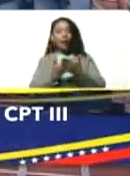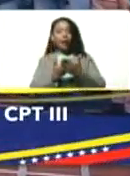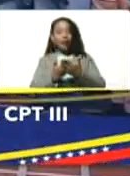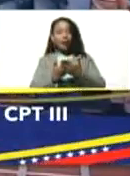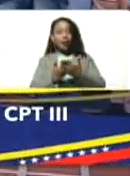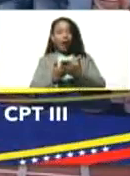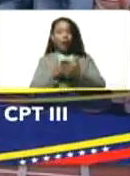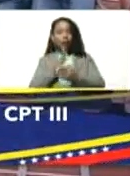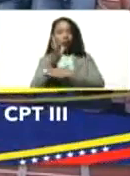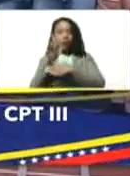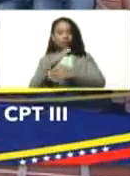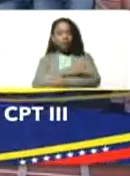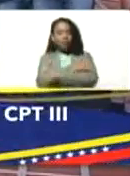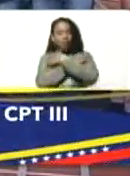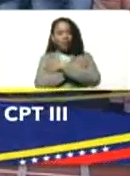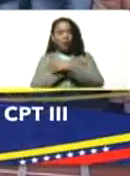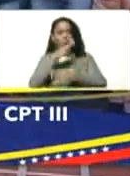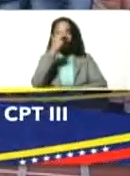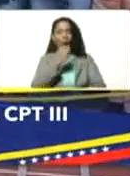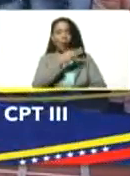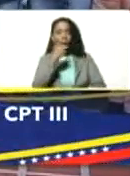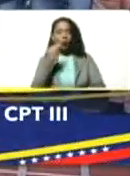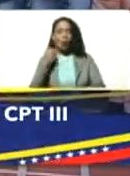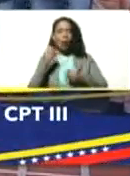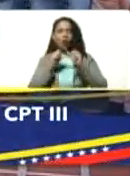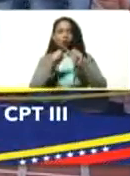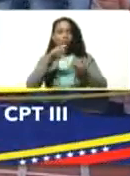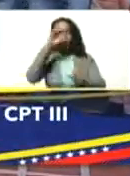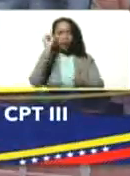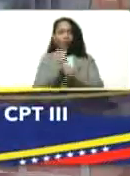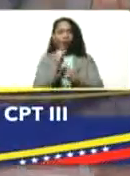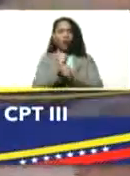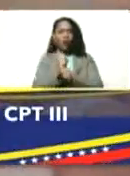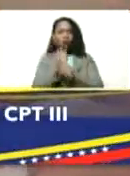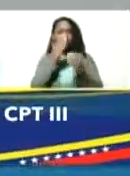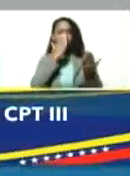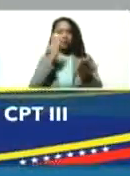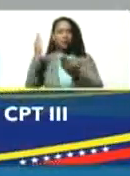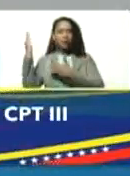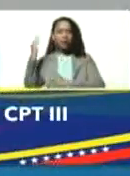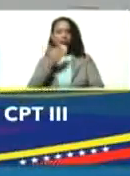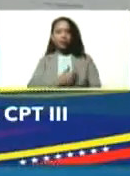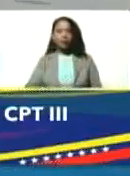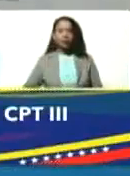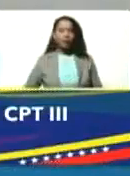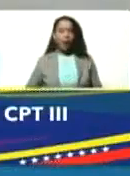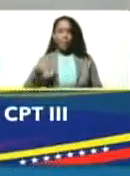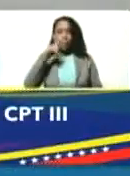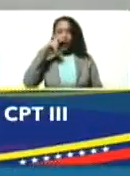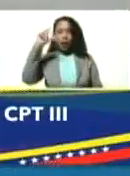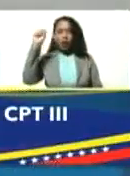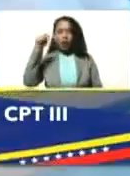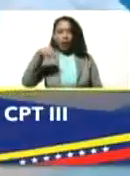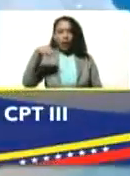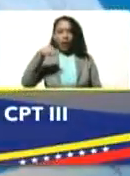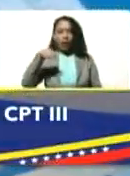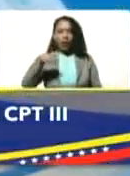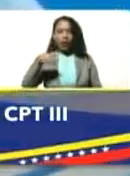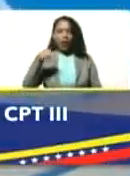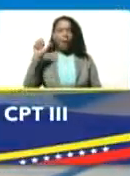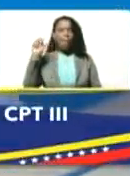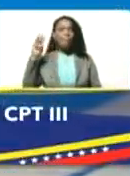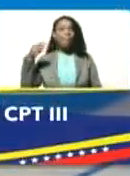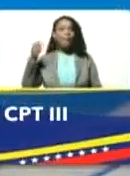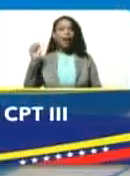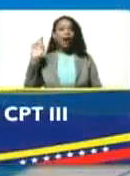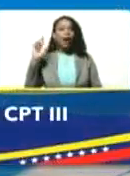vaya nuestro abrazo y nuestro compromiso para seguir trabajando. Adelante, presidente Nicolás Maduro, desde aquí. Aquí desde Paraguaná